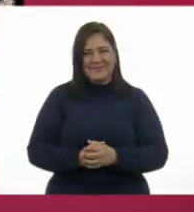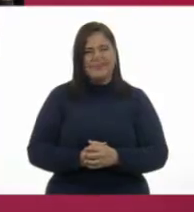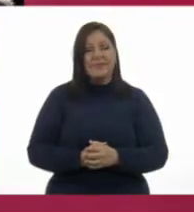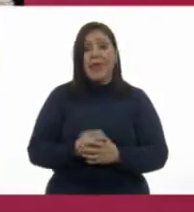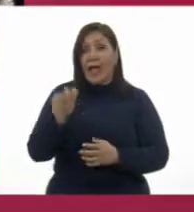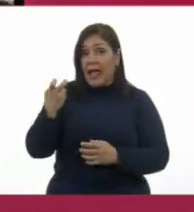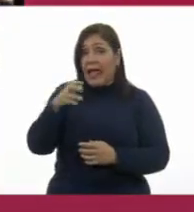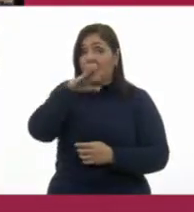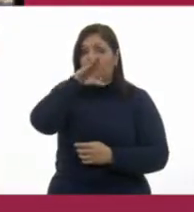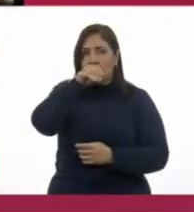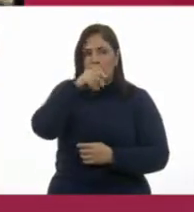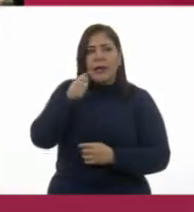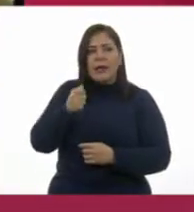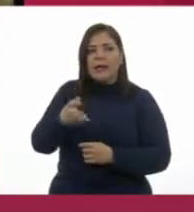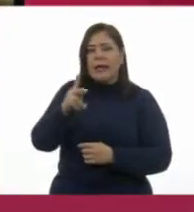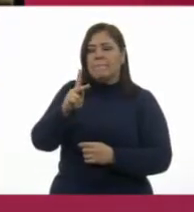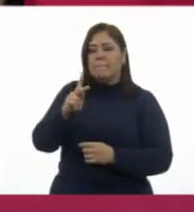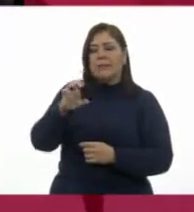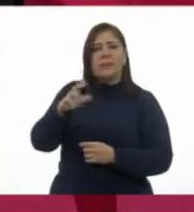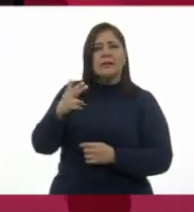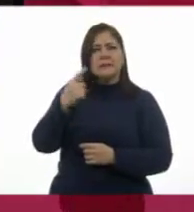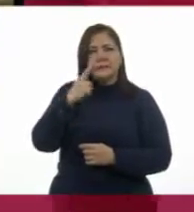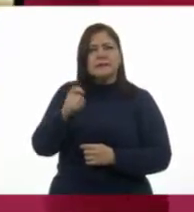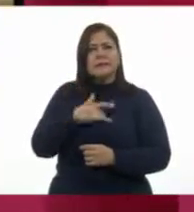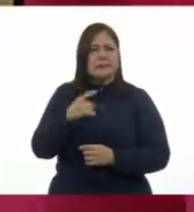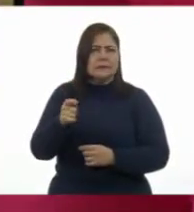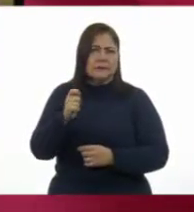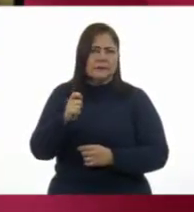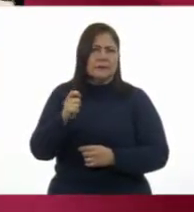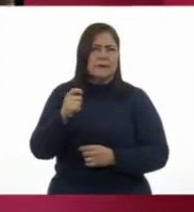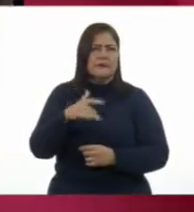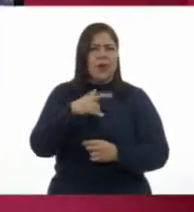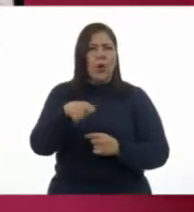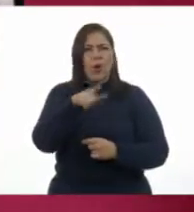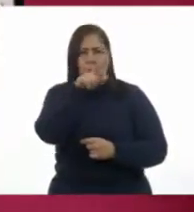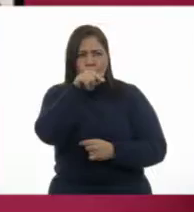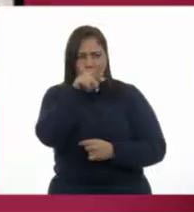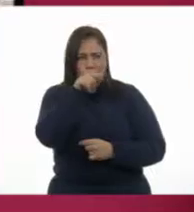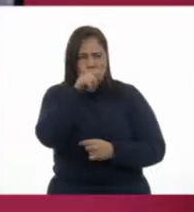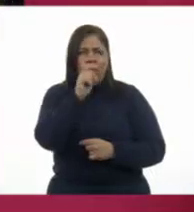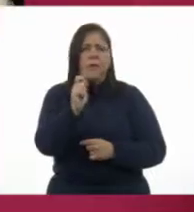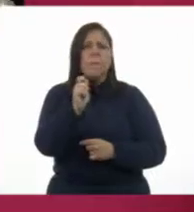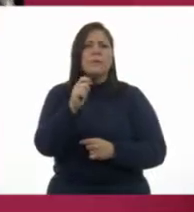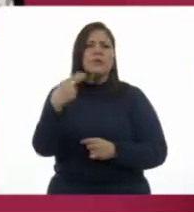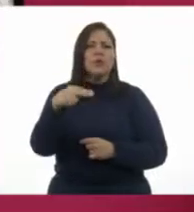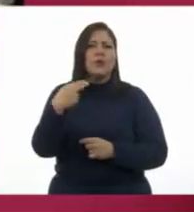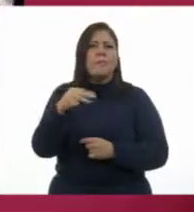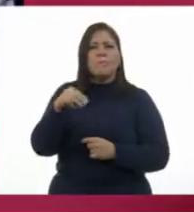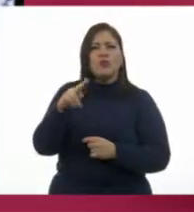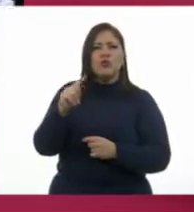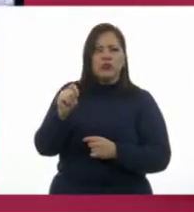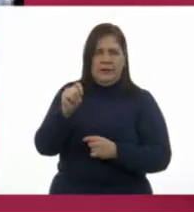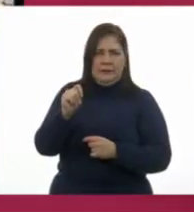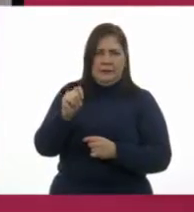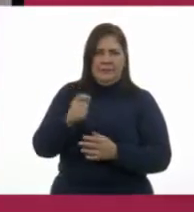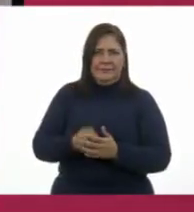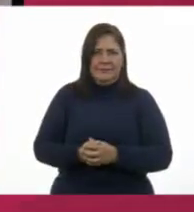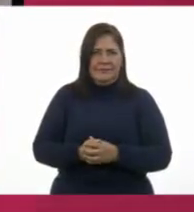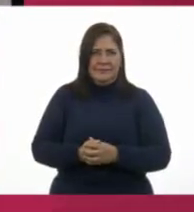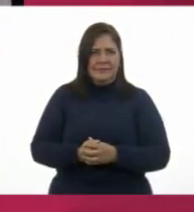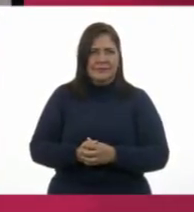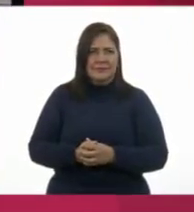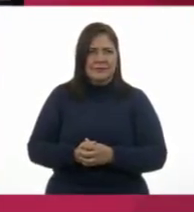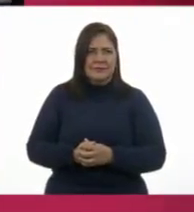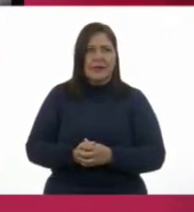Este patito se llama en chol pech. Y este pollito en chol se llama moch.